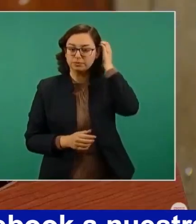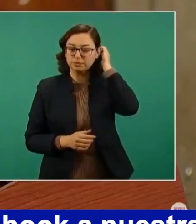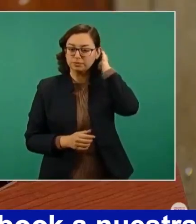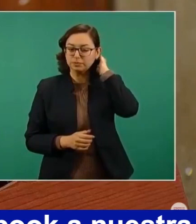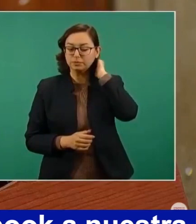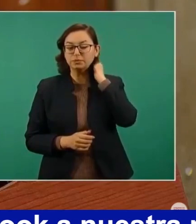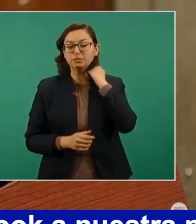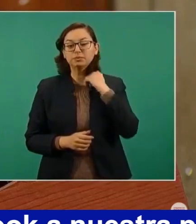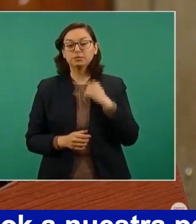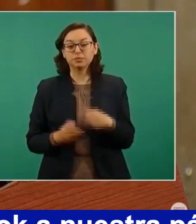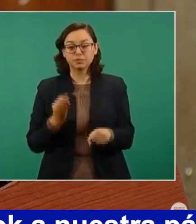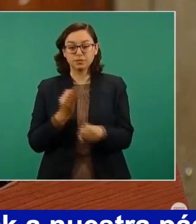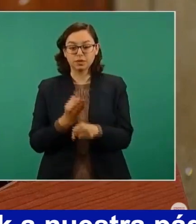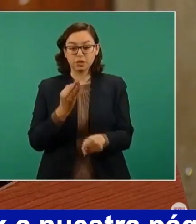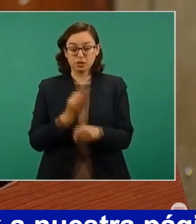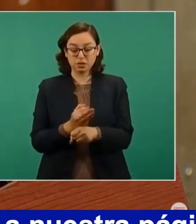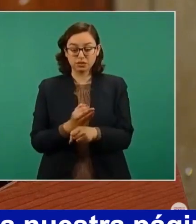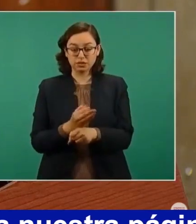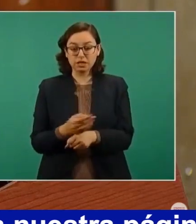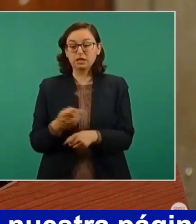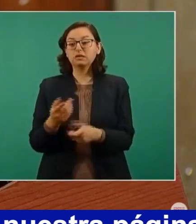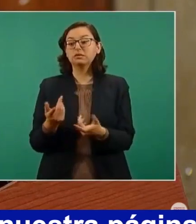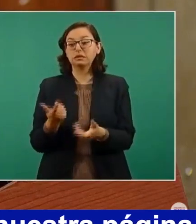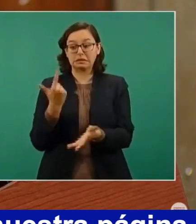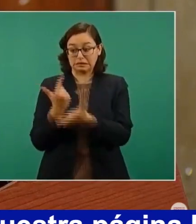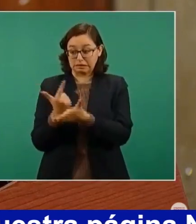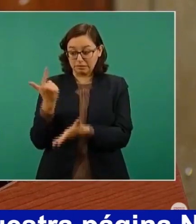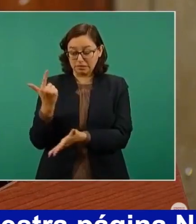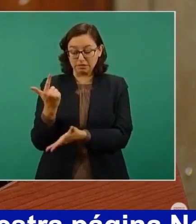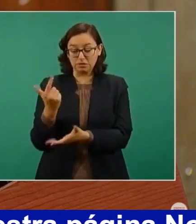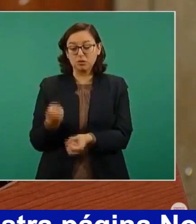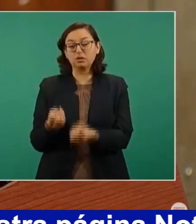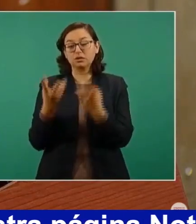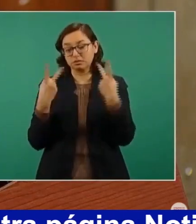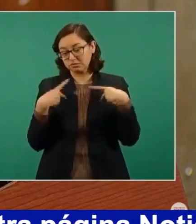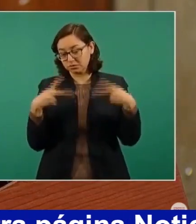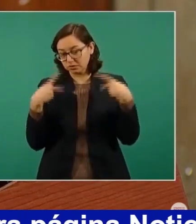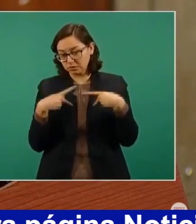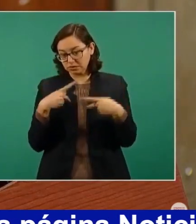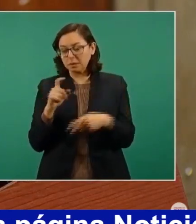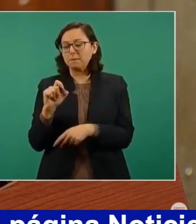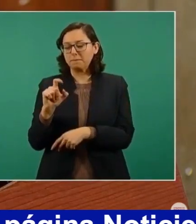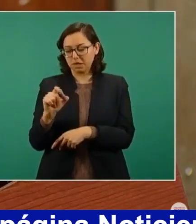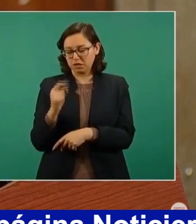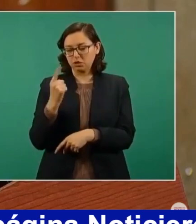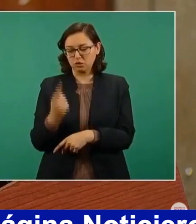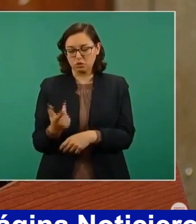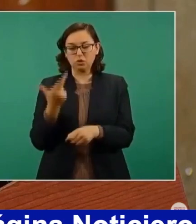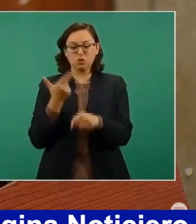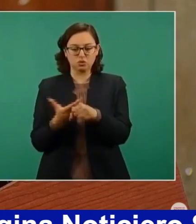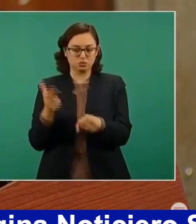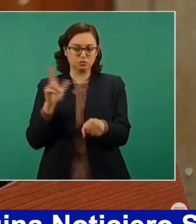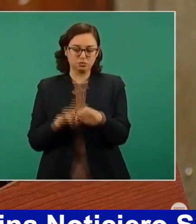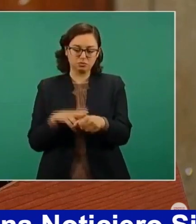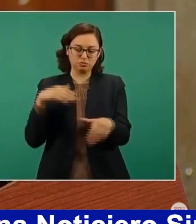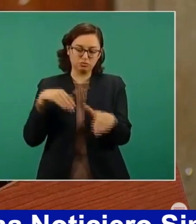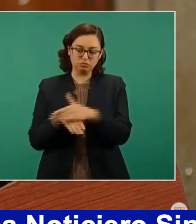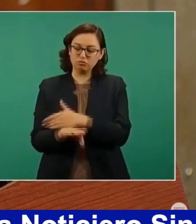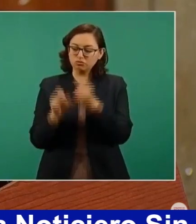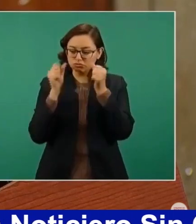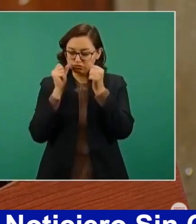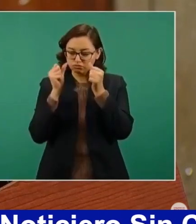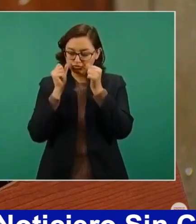están en la actualidad 21 casos, sumando estos los de ayer, que están hospitalizados en observación.